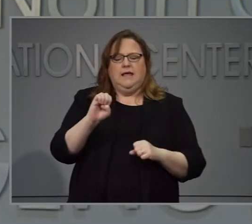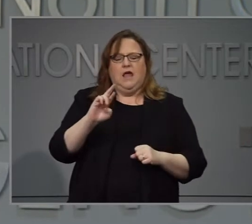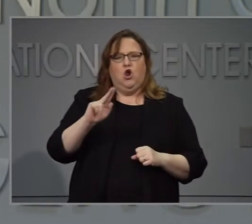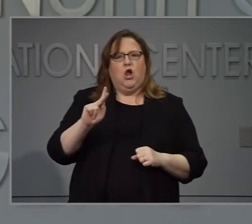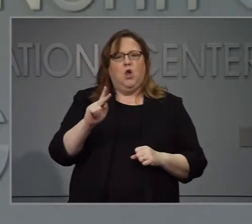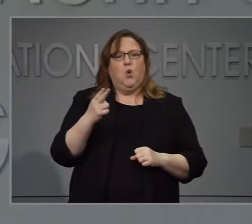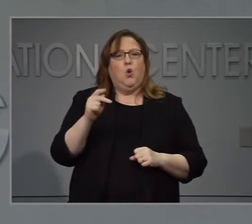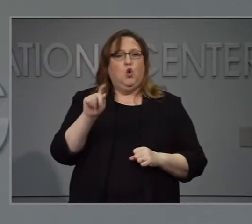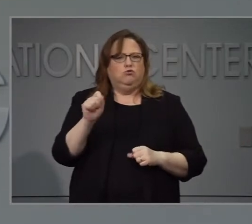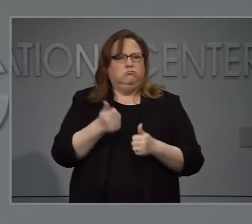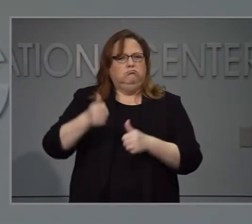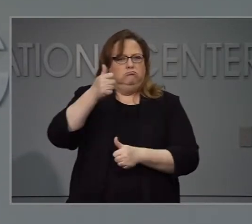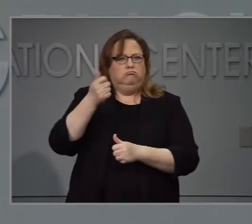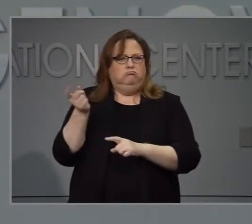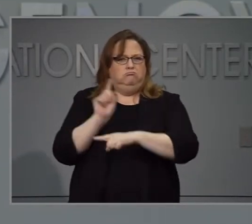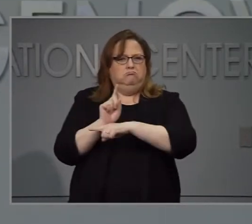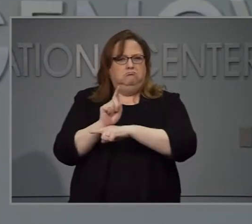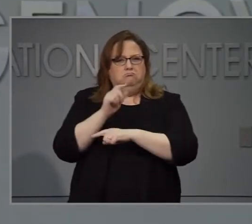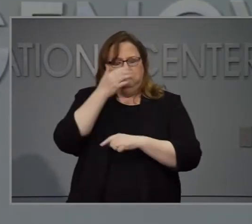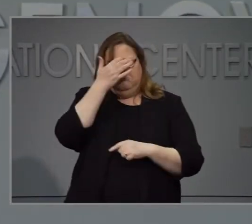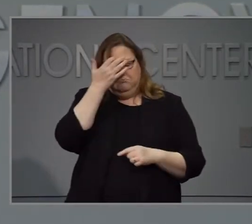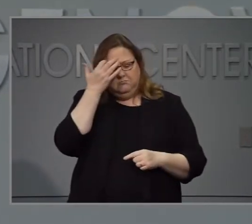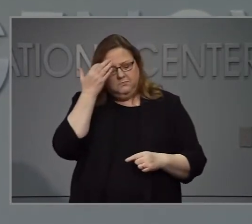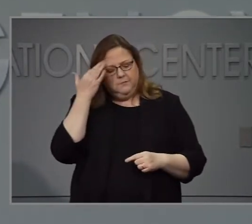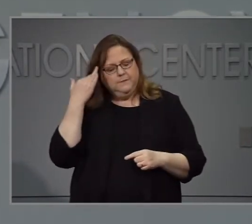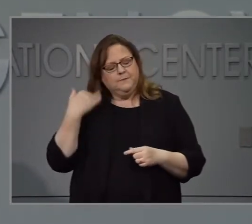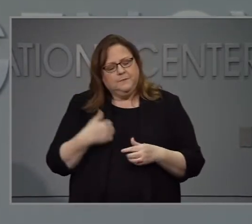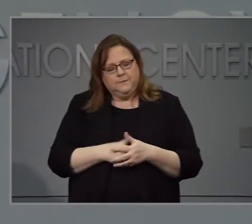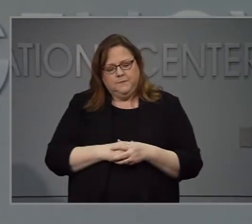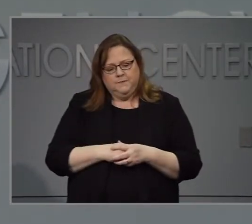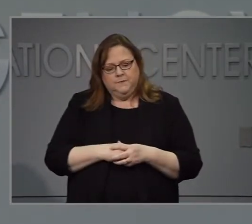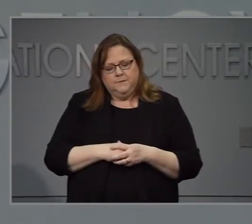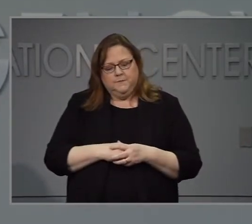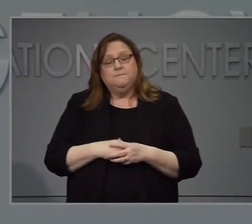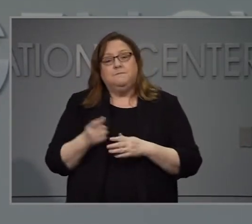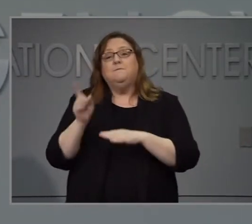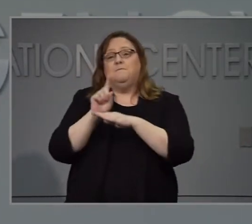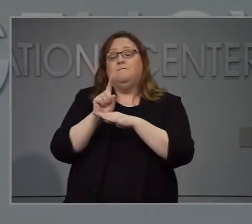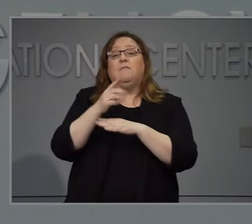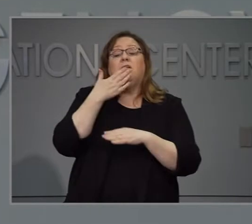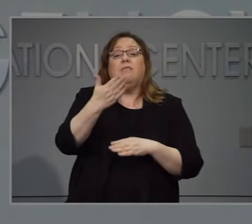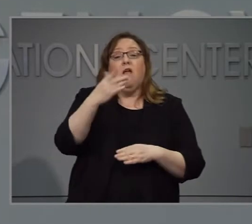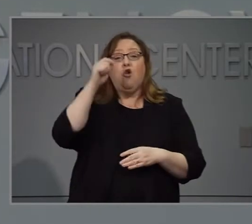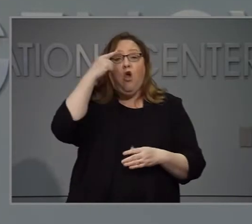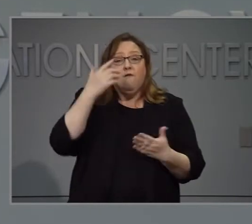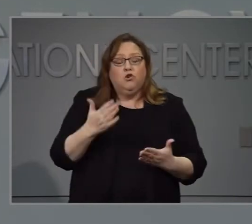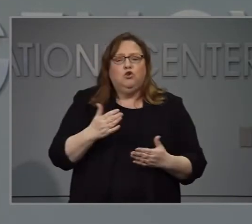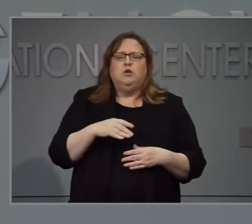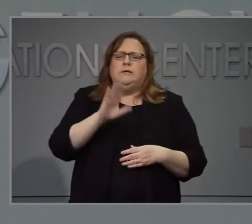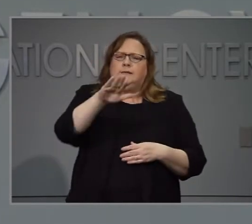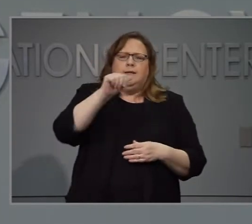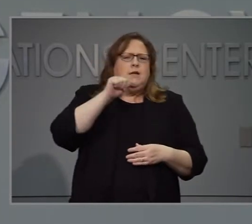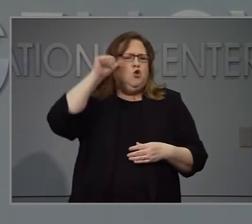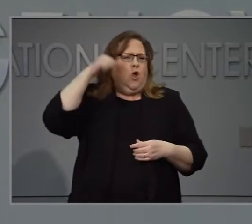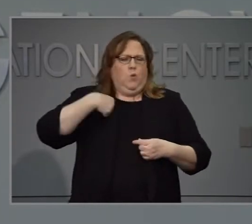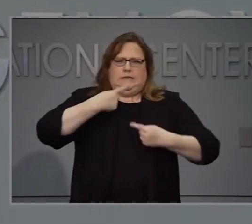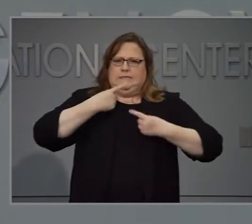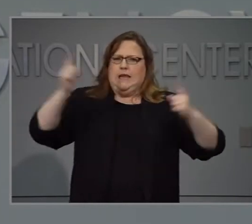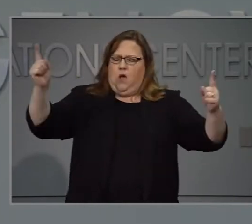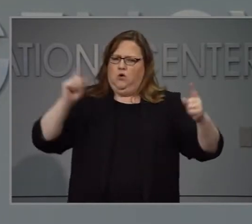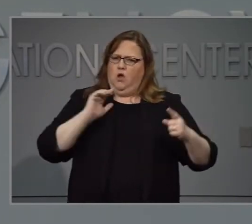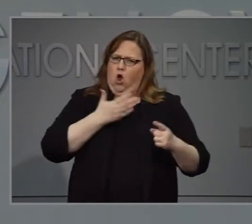pública cox gracias gobernador ayer anunciamos un enfoque proactivo y